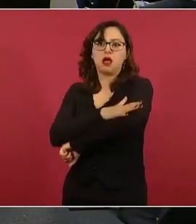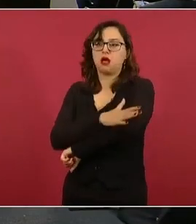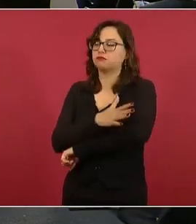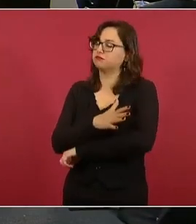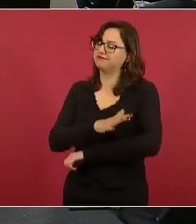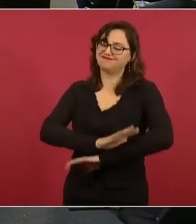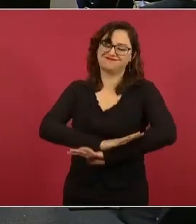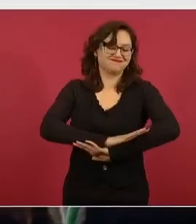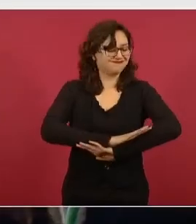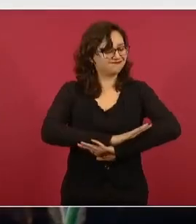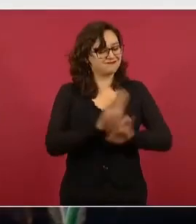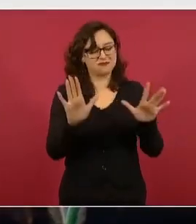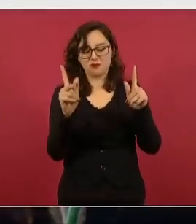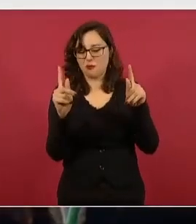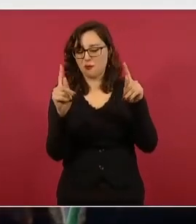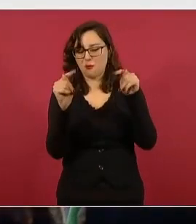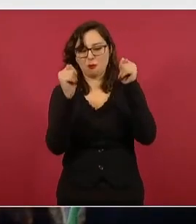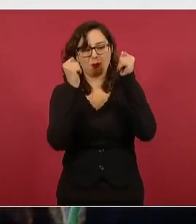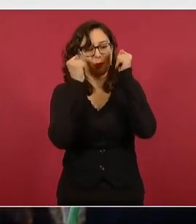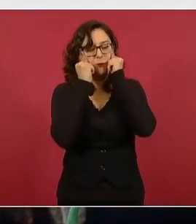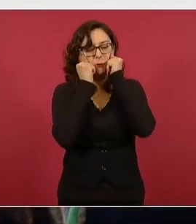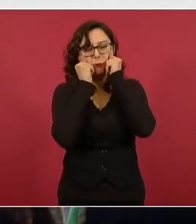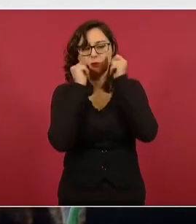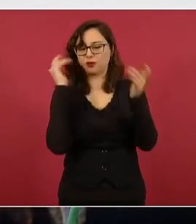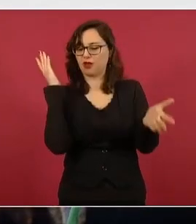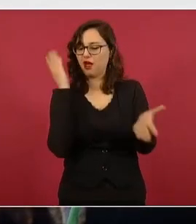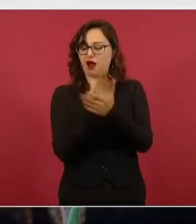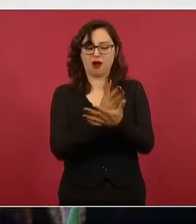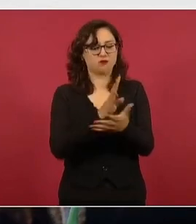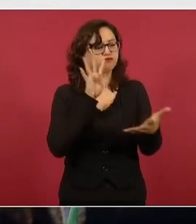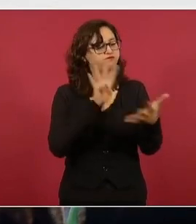con los de arriba. Eso se terminó.